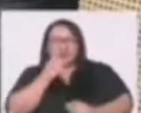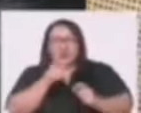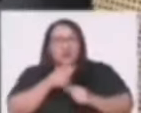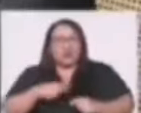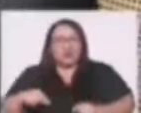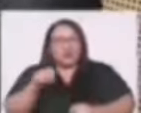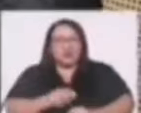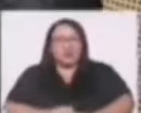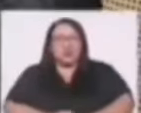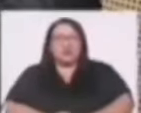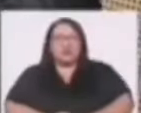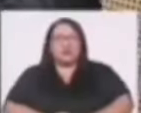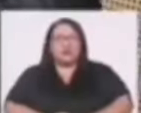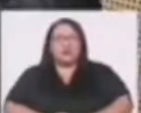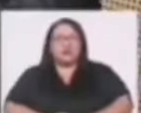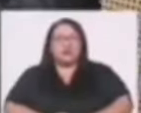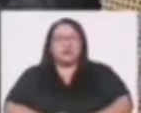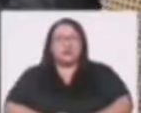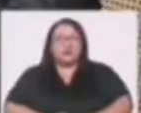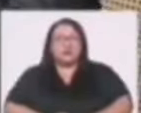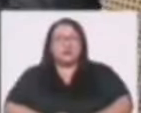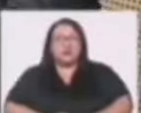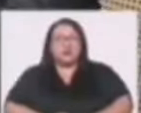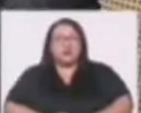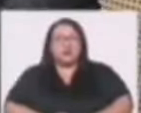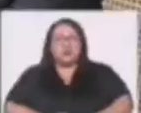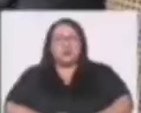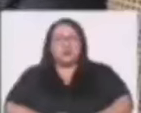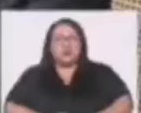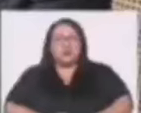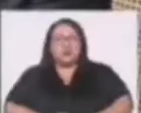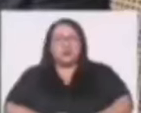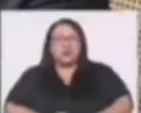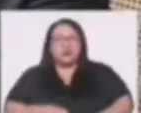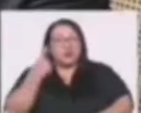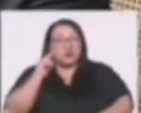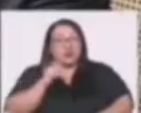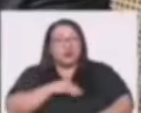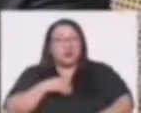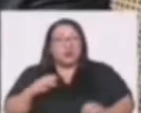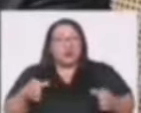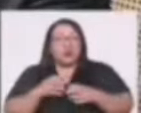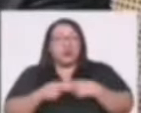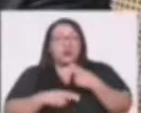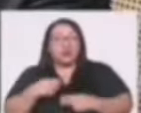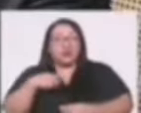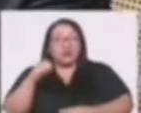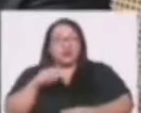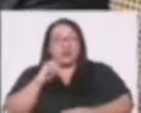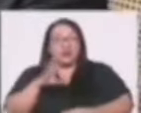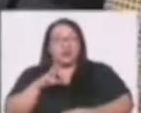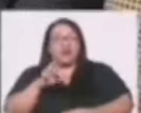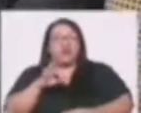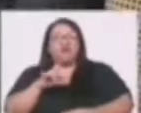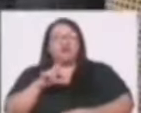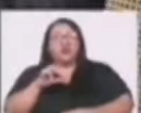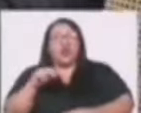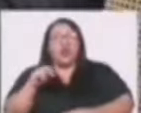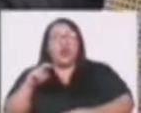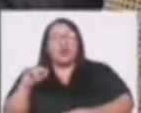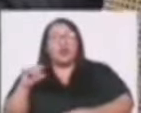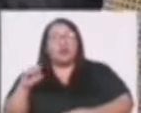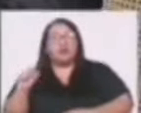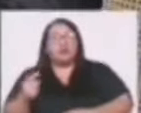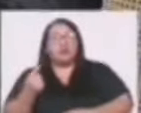señores congresistas de la Subcomisión de Acusaciones Constitucionales, pues considerando que los miembros del Pleno de la Junta Nacional somos funcionarios de primer nivel